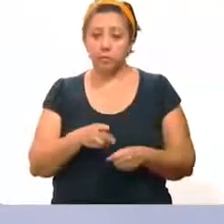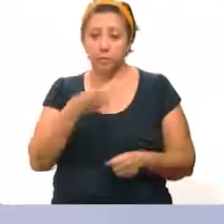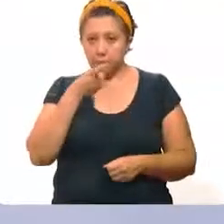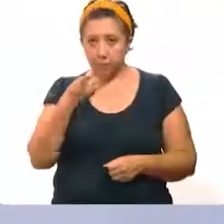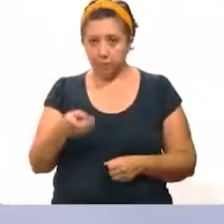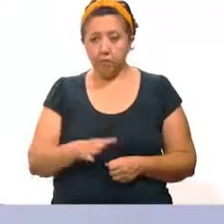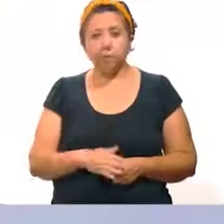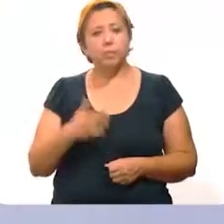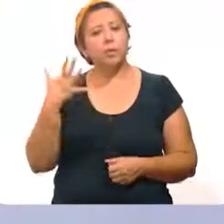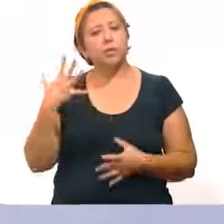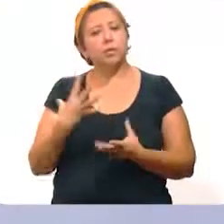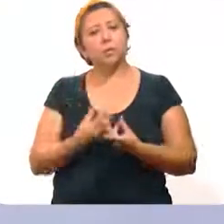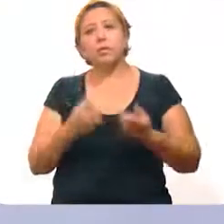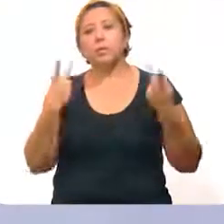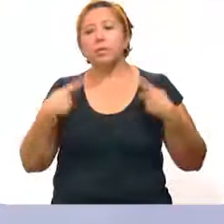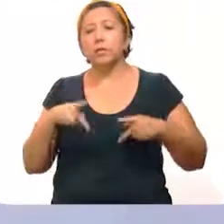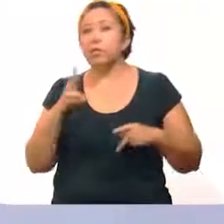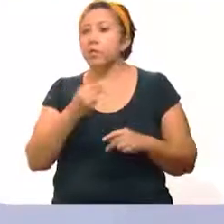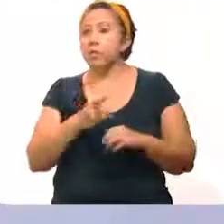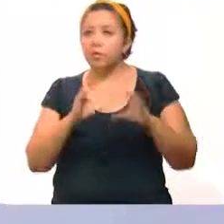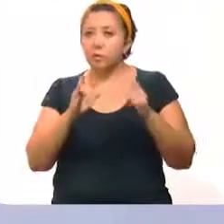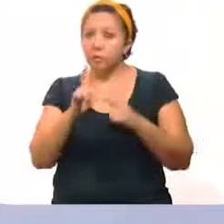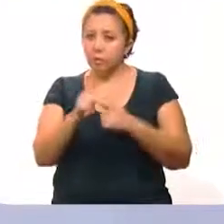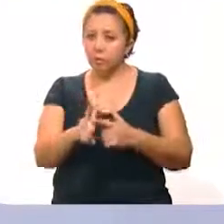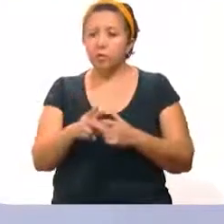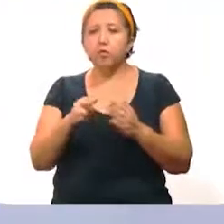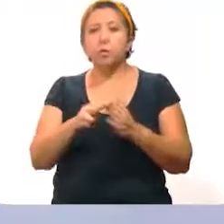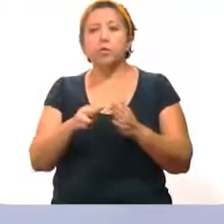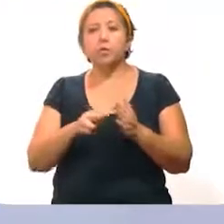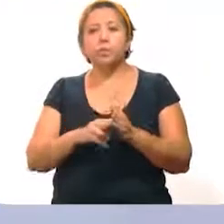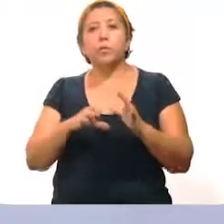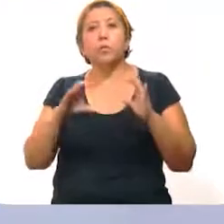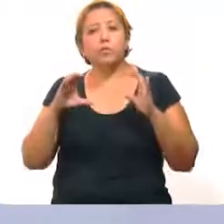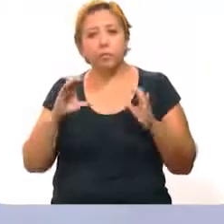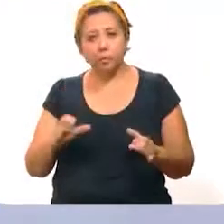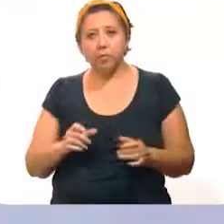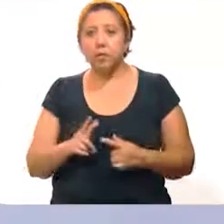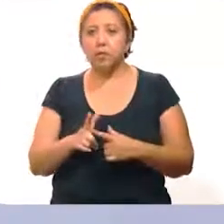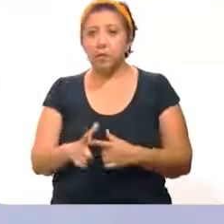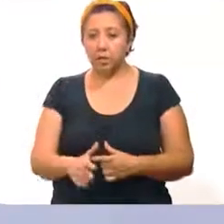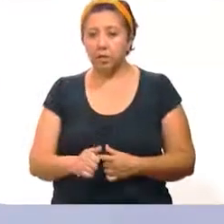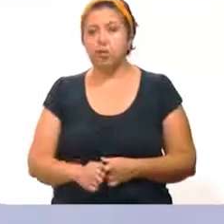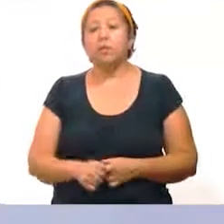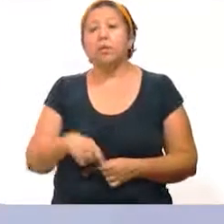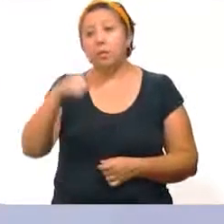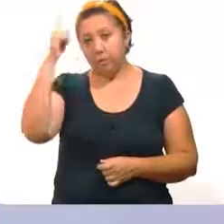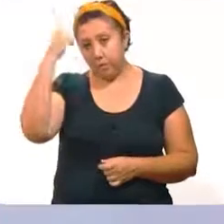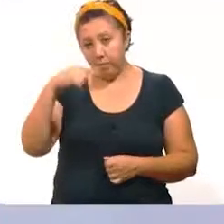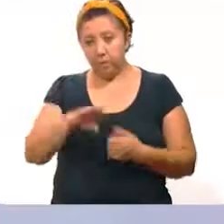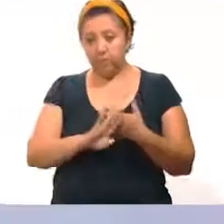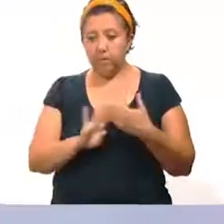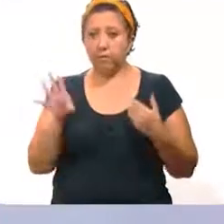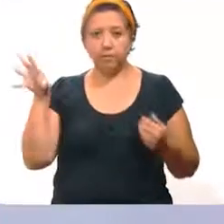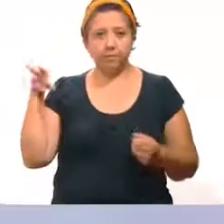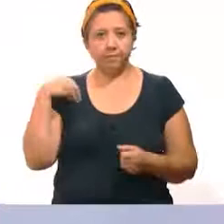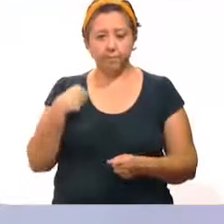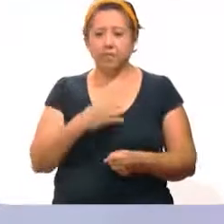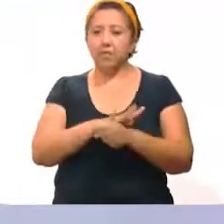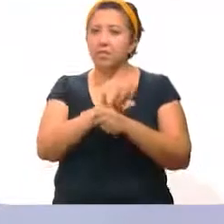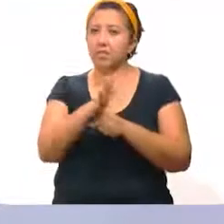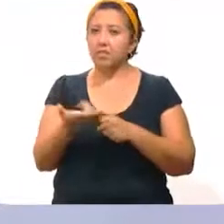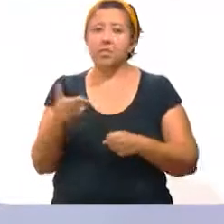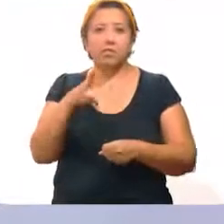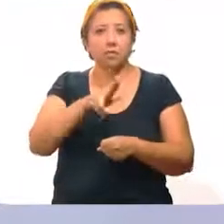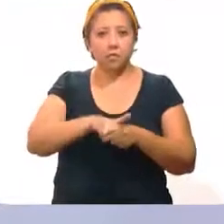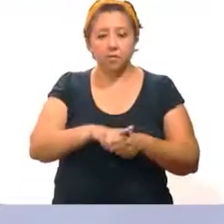lo que pedimos a la población no bajar la guardia y continuar actuando con responsabilidad y siguiendo las medidas sanitarias, para evitar comprometer